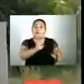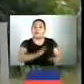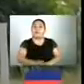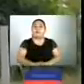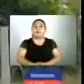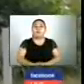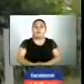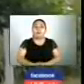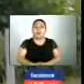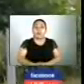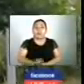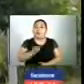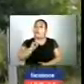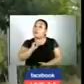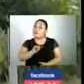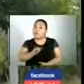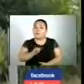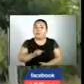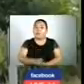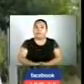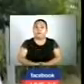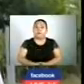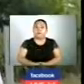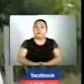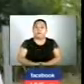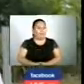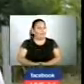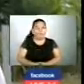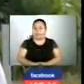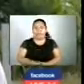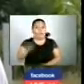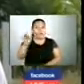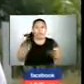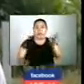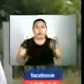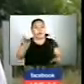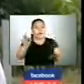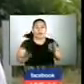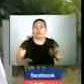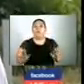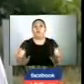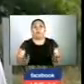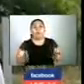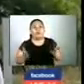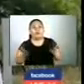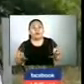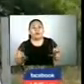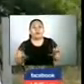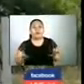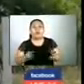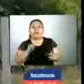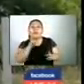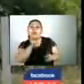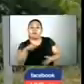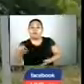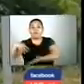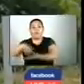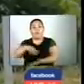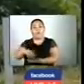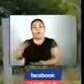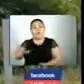persona. se está cometiendo es demasiado injusto, ¿verdad? Y es por eso que el pueblo de San Rafael